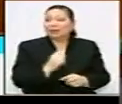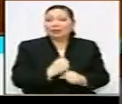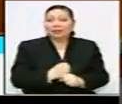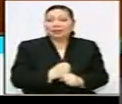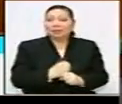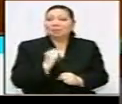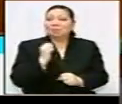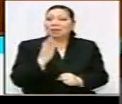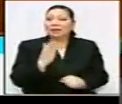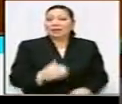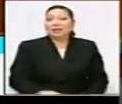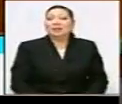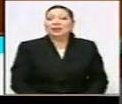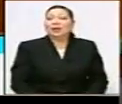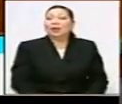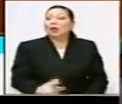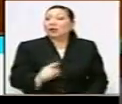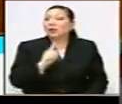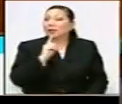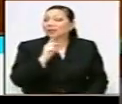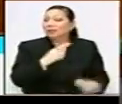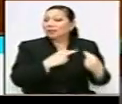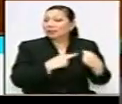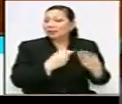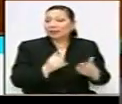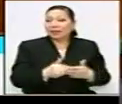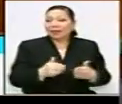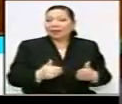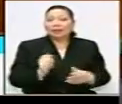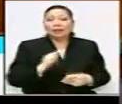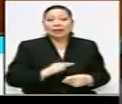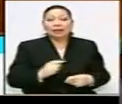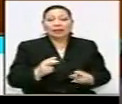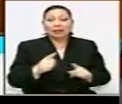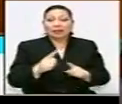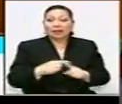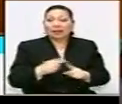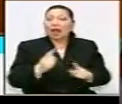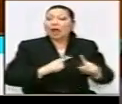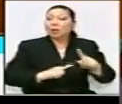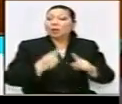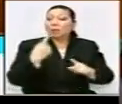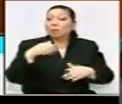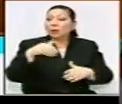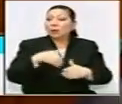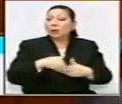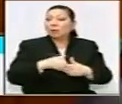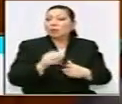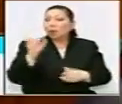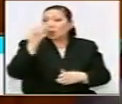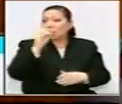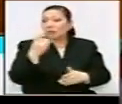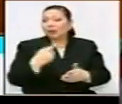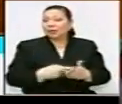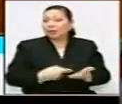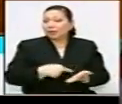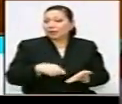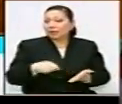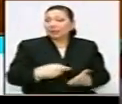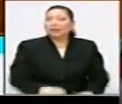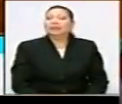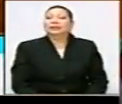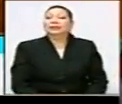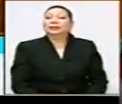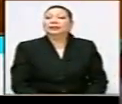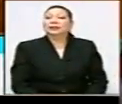a mandato imperativo, no son responsables ante autoridad ni tribunal algunos por los votos u opiniones que emiten en el